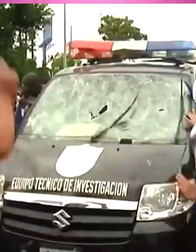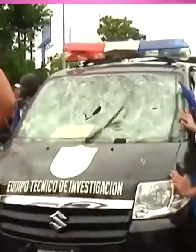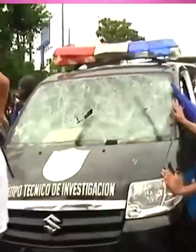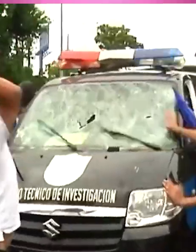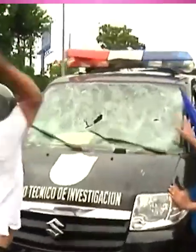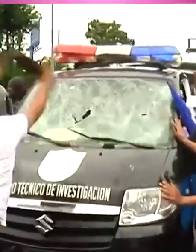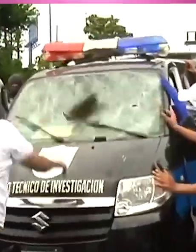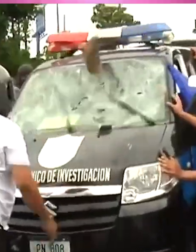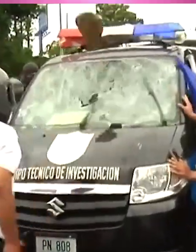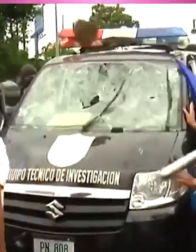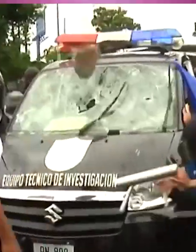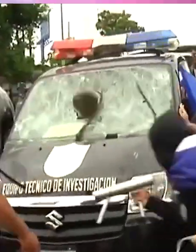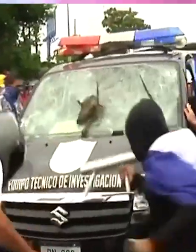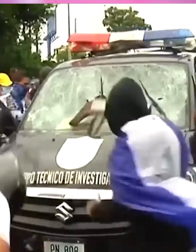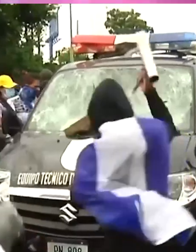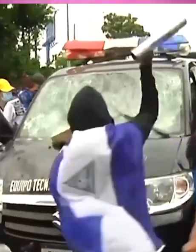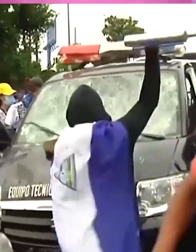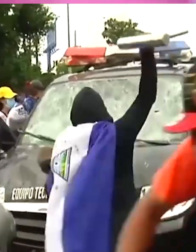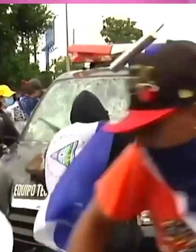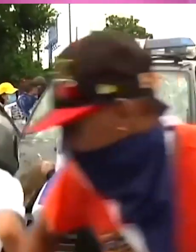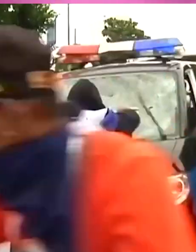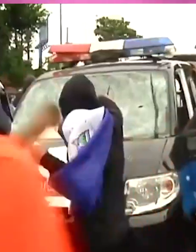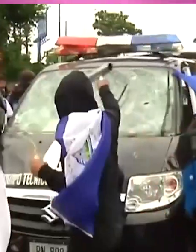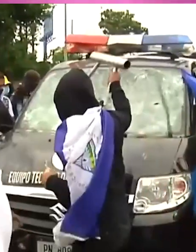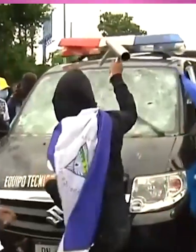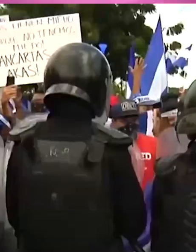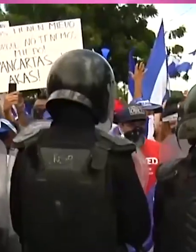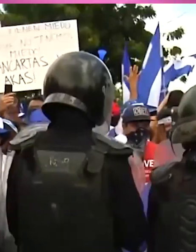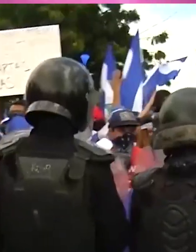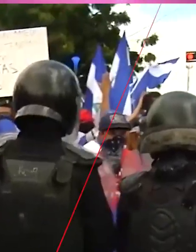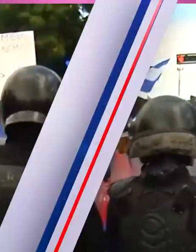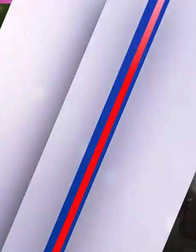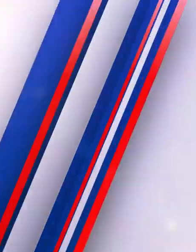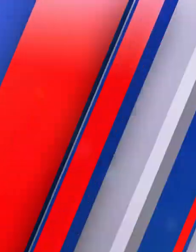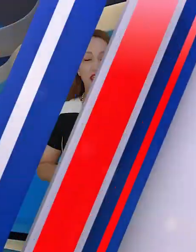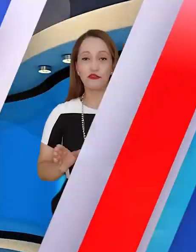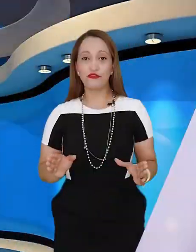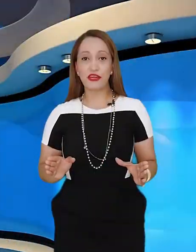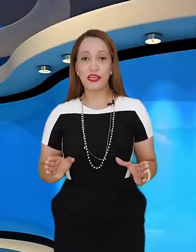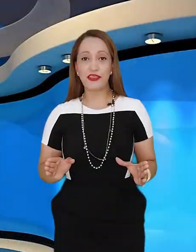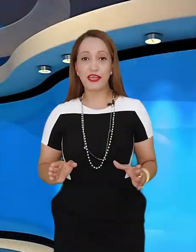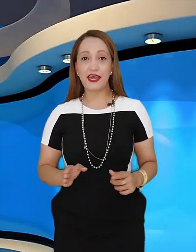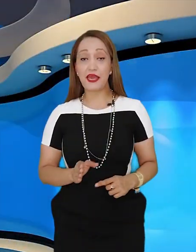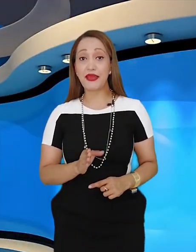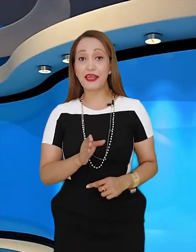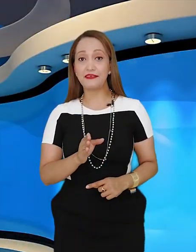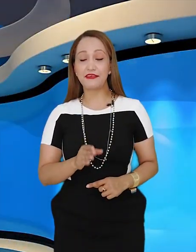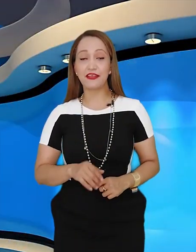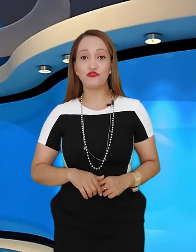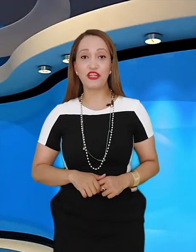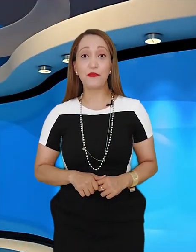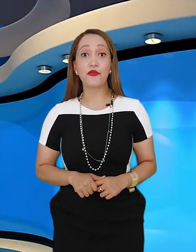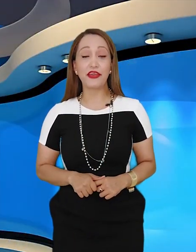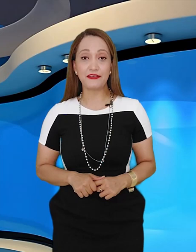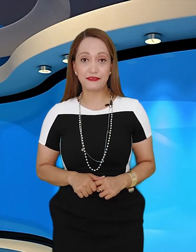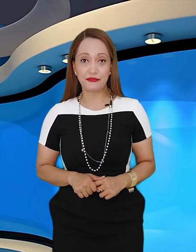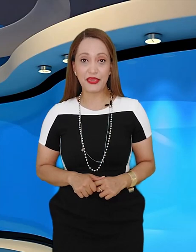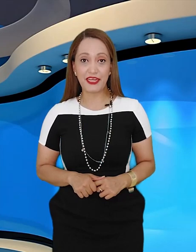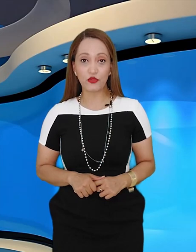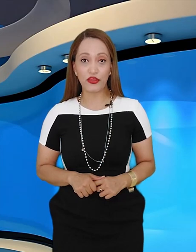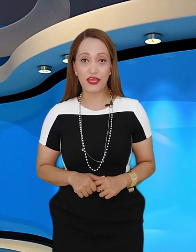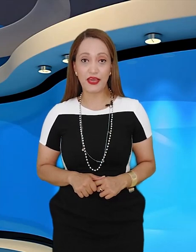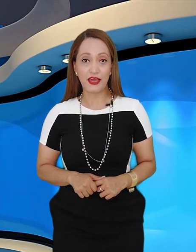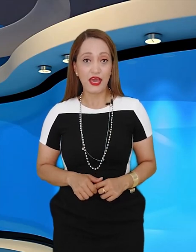a miles y secuestró y encarceló a centenares de manifestantes. Y Costa Rica declara emergencia nacional por